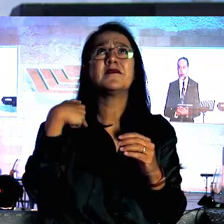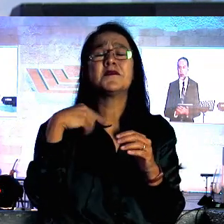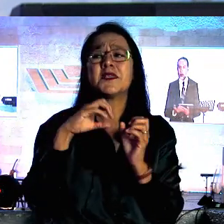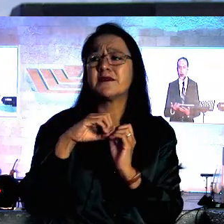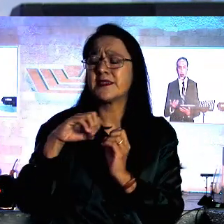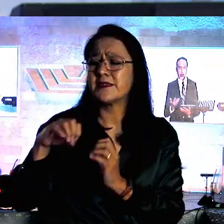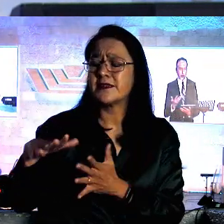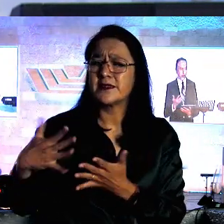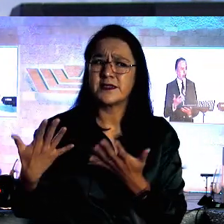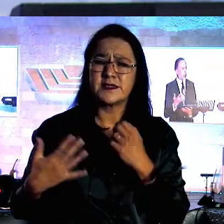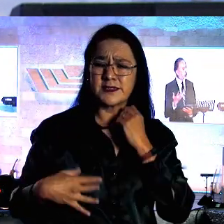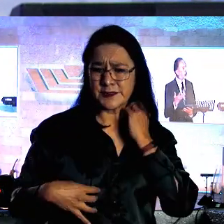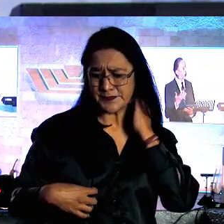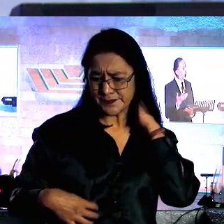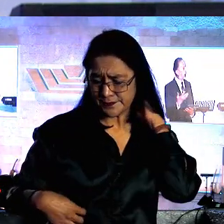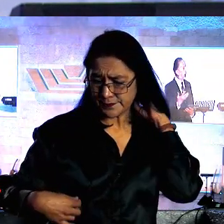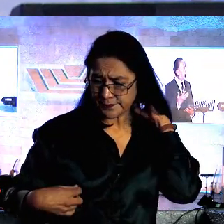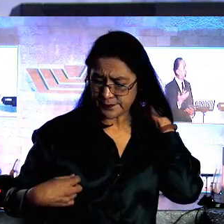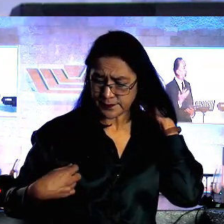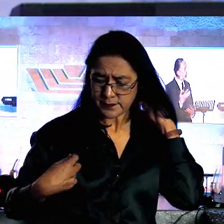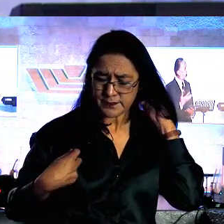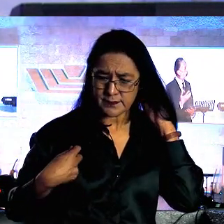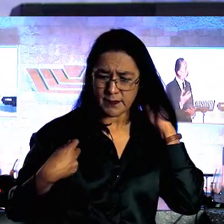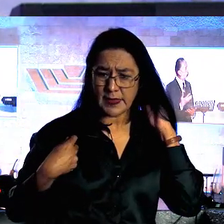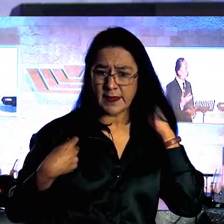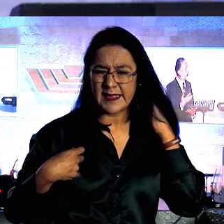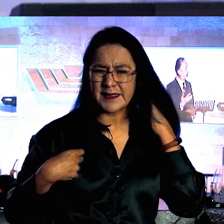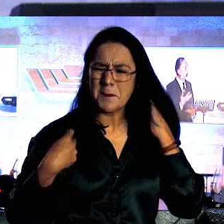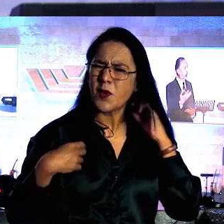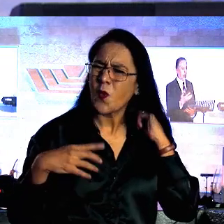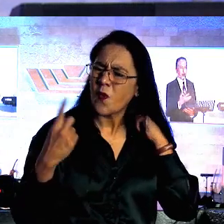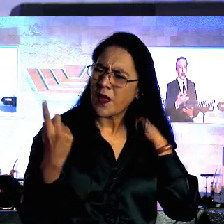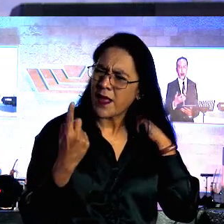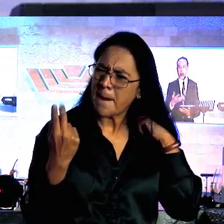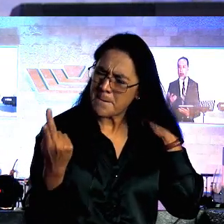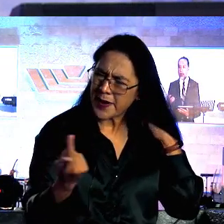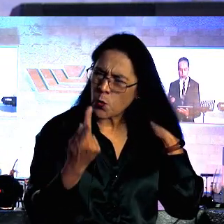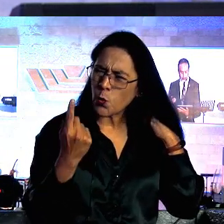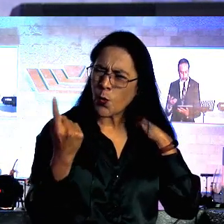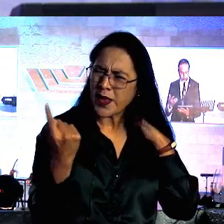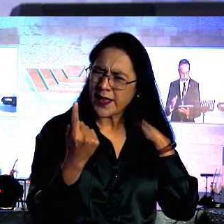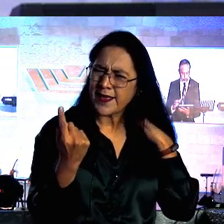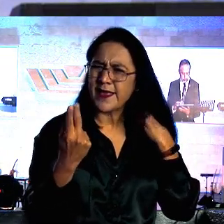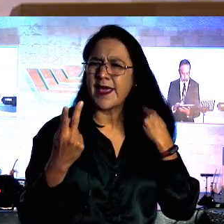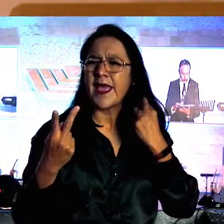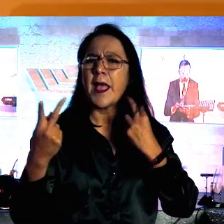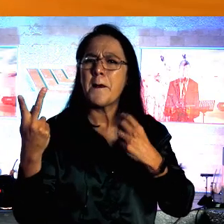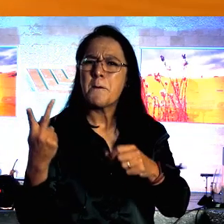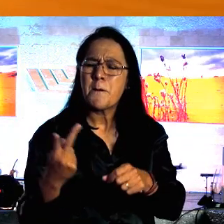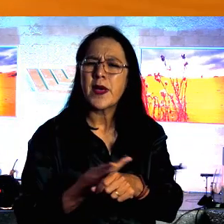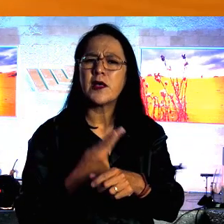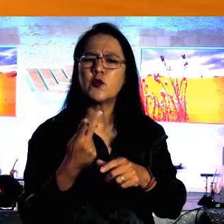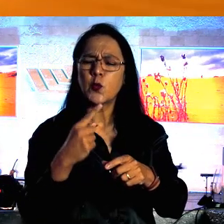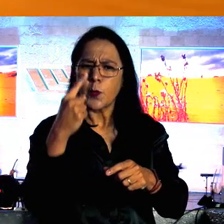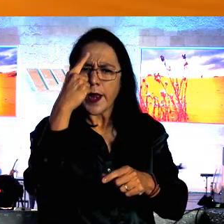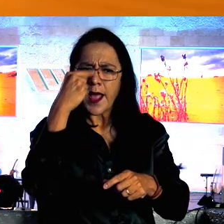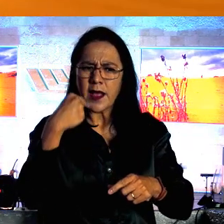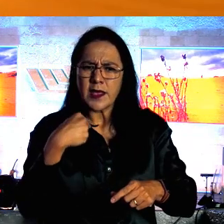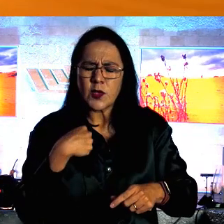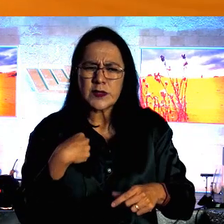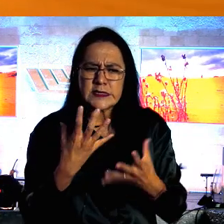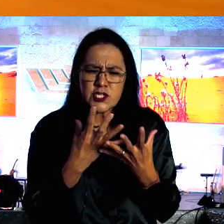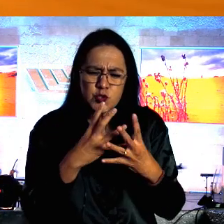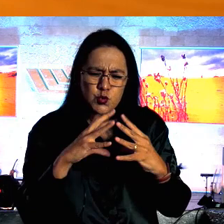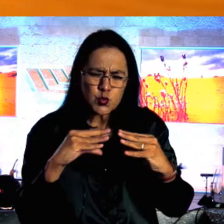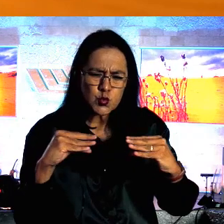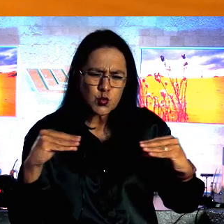Pero entonces tendríamos que ver, ¿y qué produjo esa sequía? Porque lo que leímos